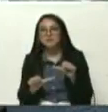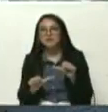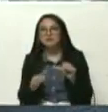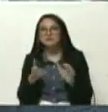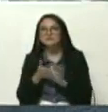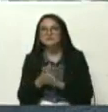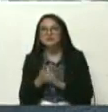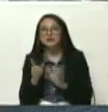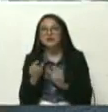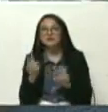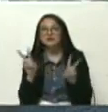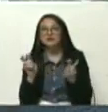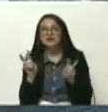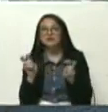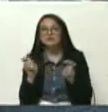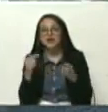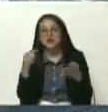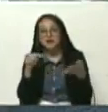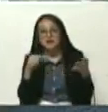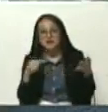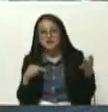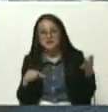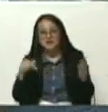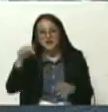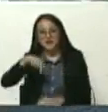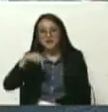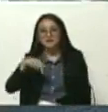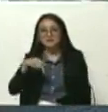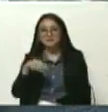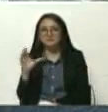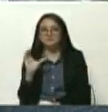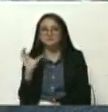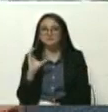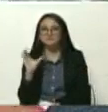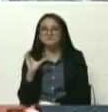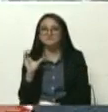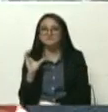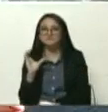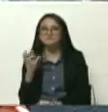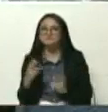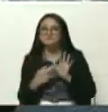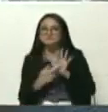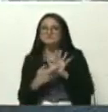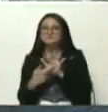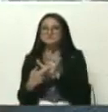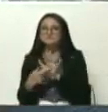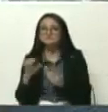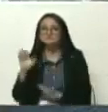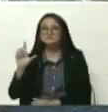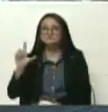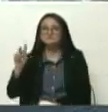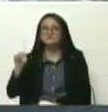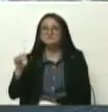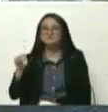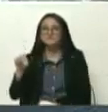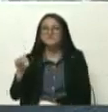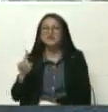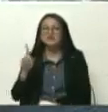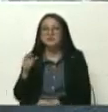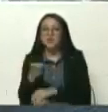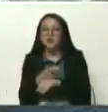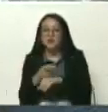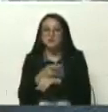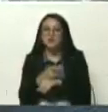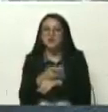relación a los puntos que han sido tocados el día de hoy desde acá, desde Caracas, entre representantes del ELN y, por supuesto, el